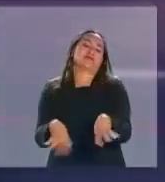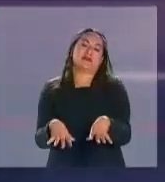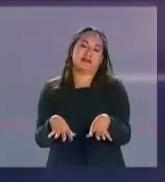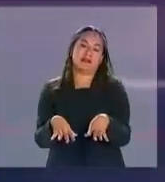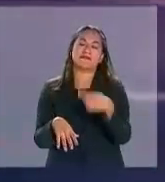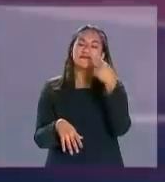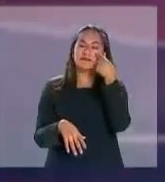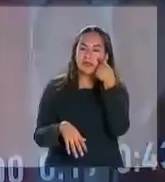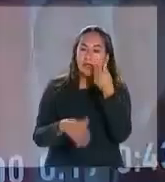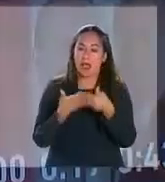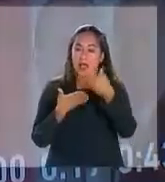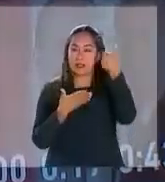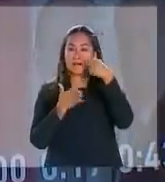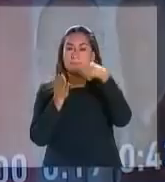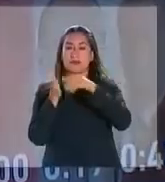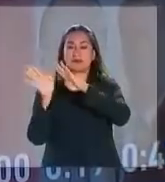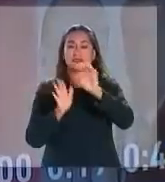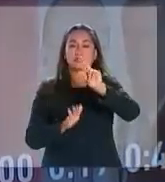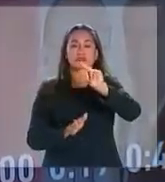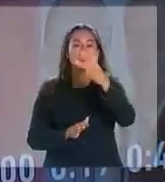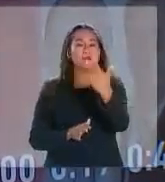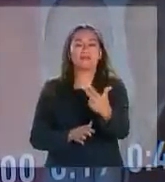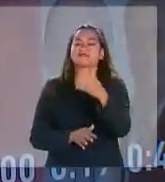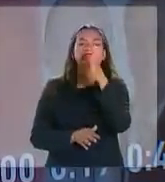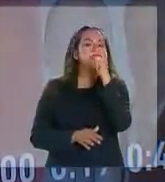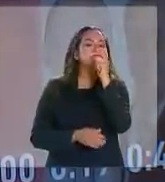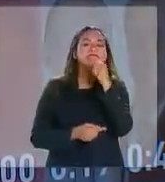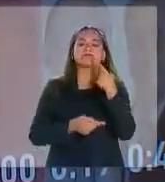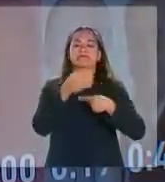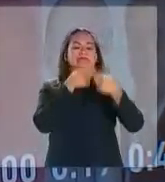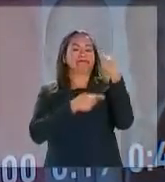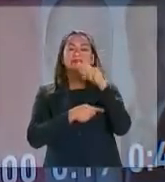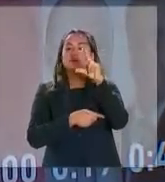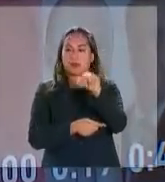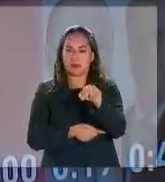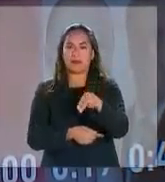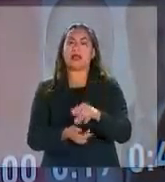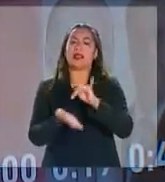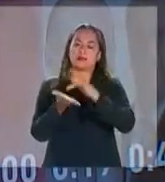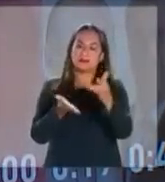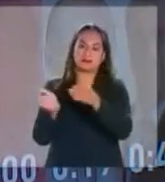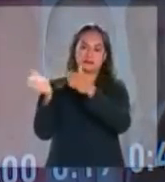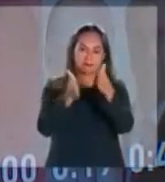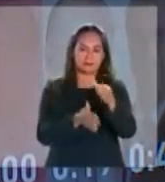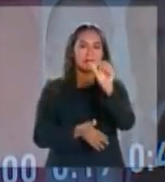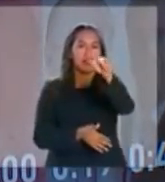no era un buen momento 88 para regresar muchas gracias candidato mil candidato anaya